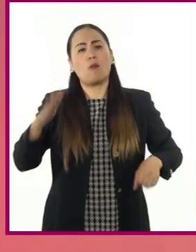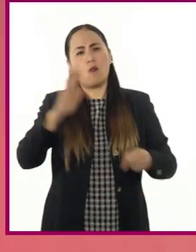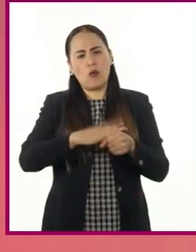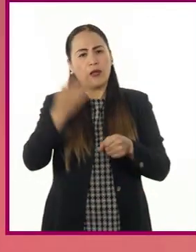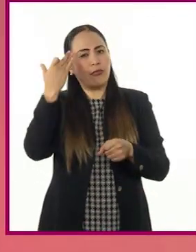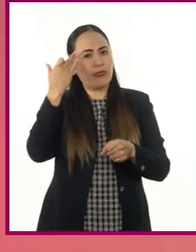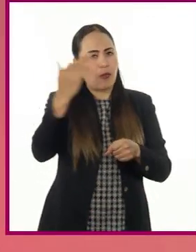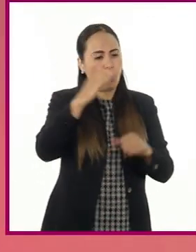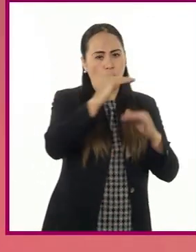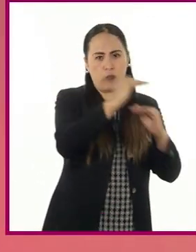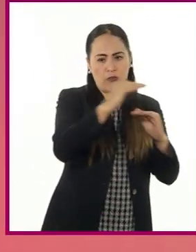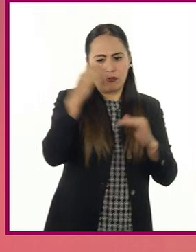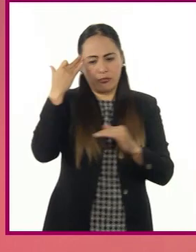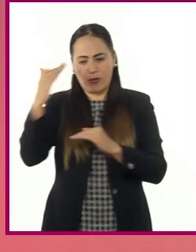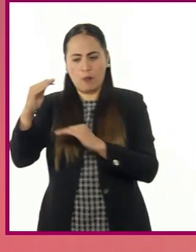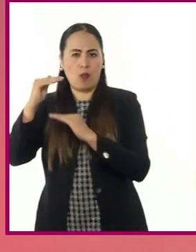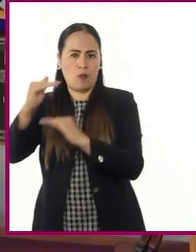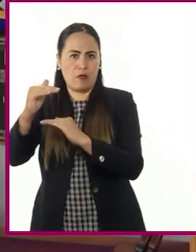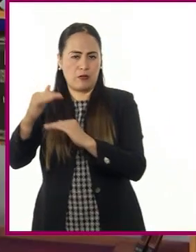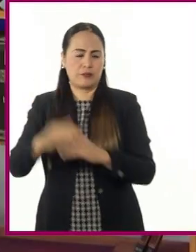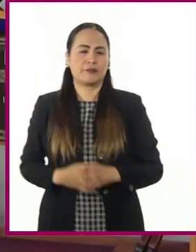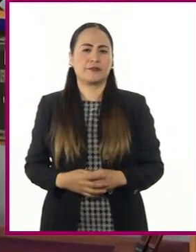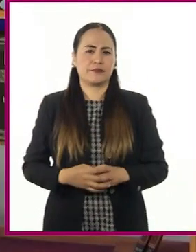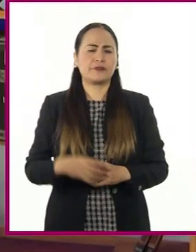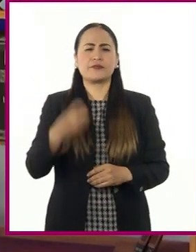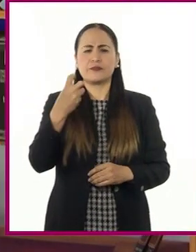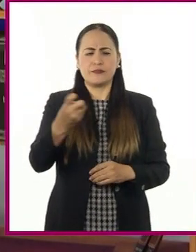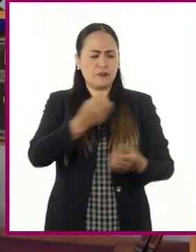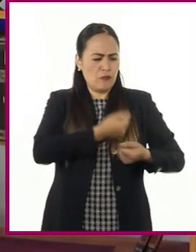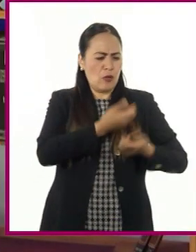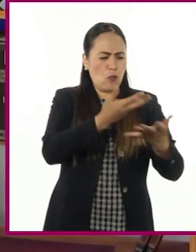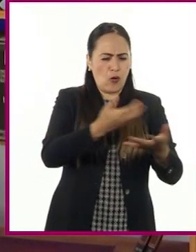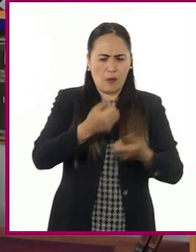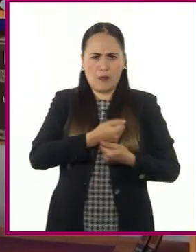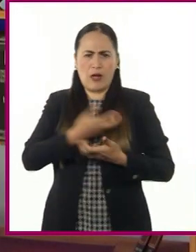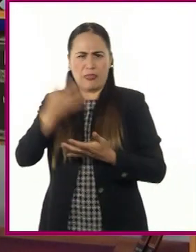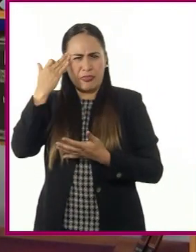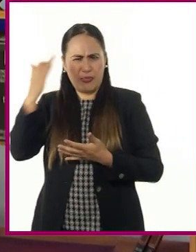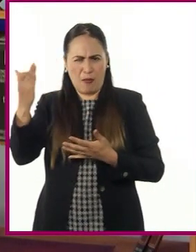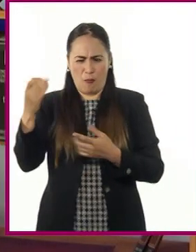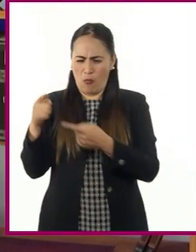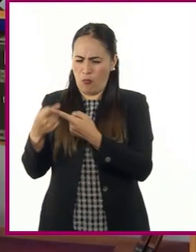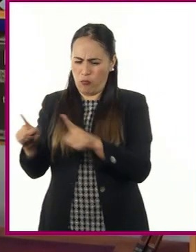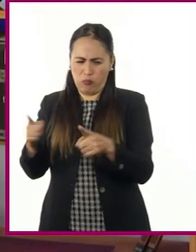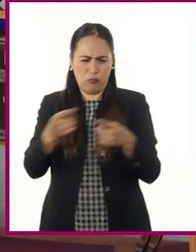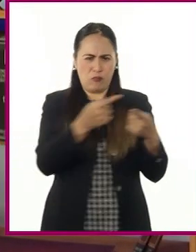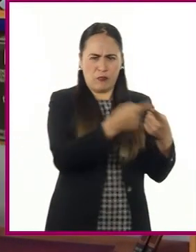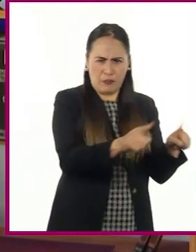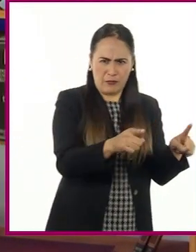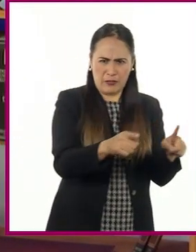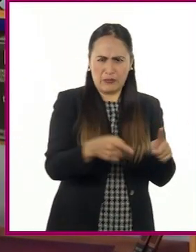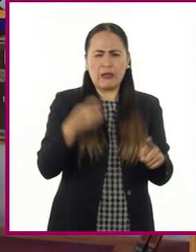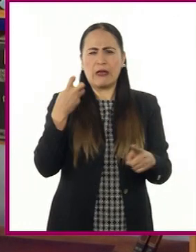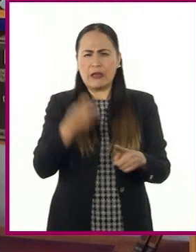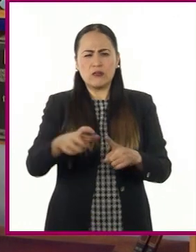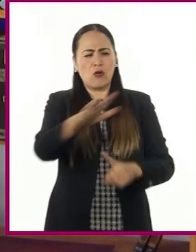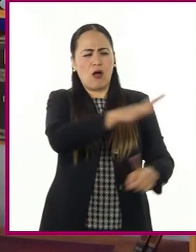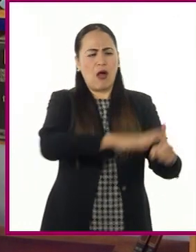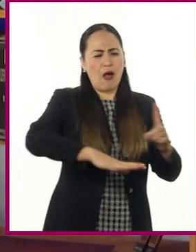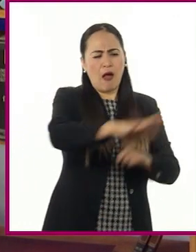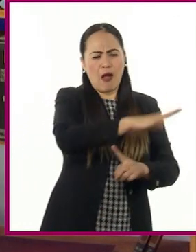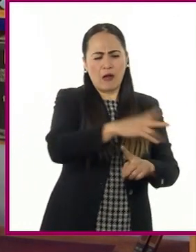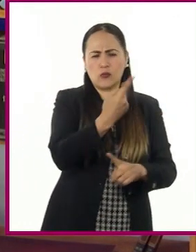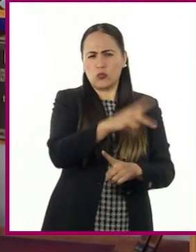escribió. Por eso, para comparar poemas de diferentes épocas, resulta muy útil conocer el contexto con el que